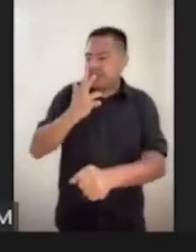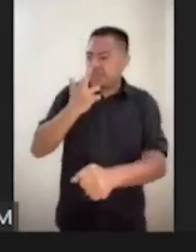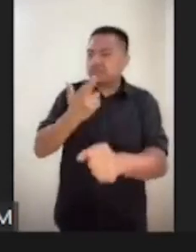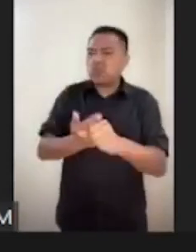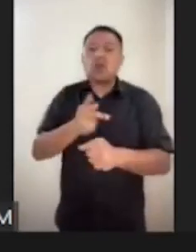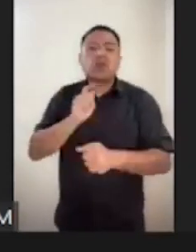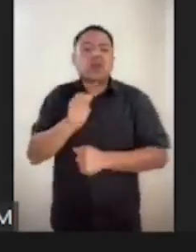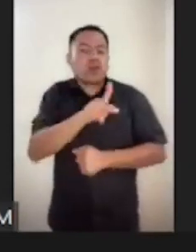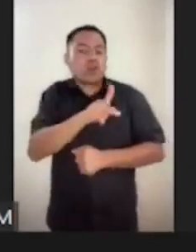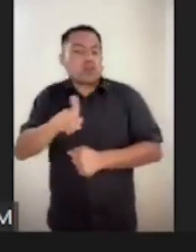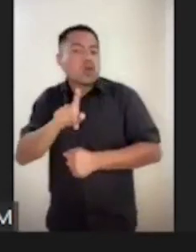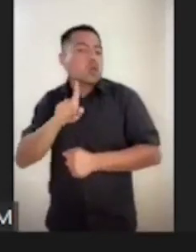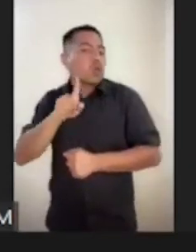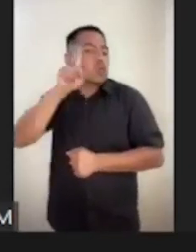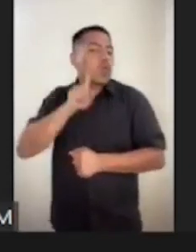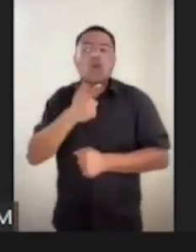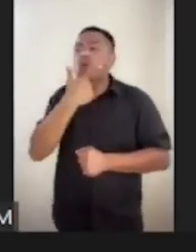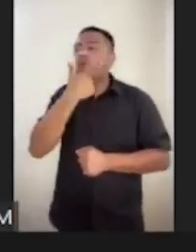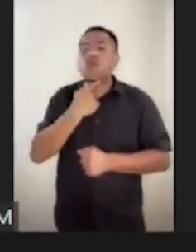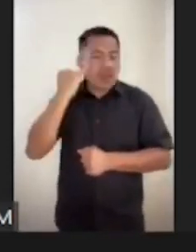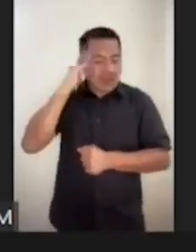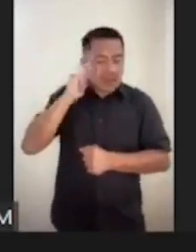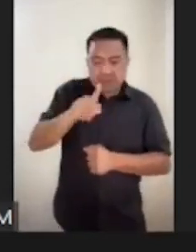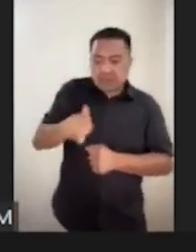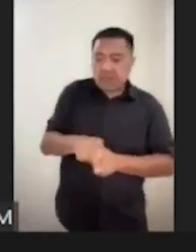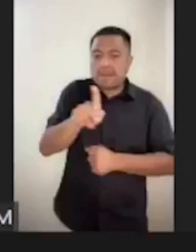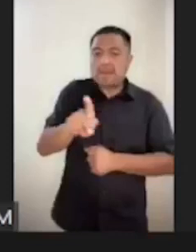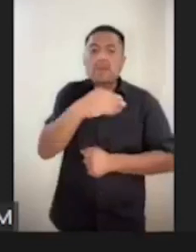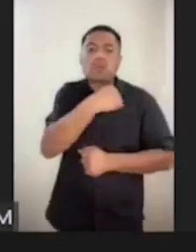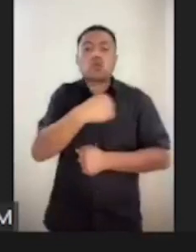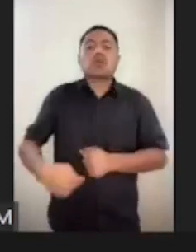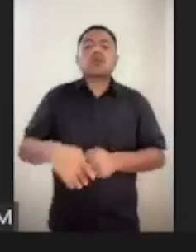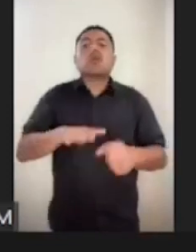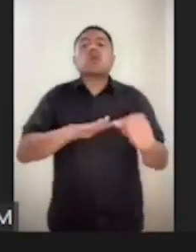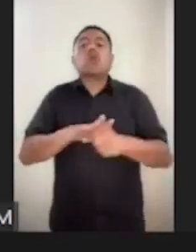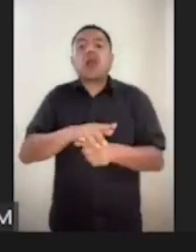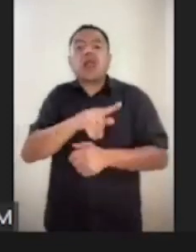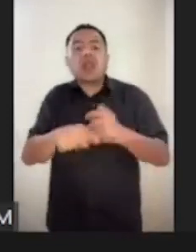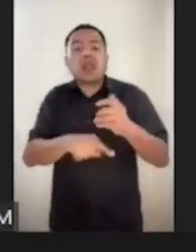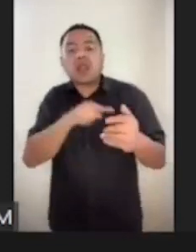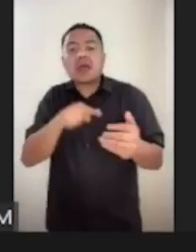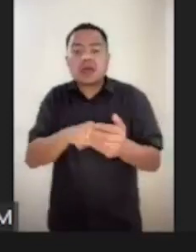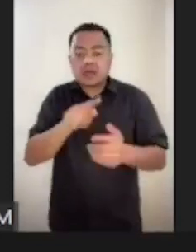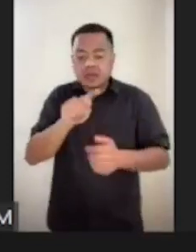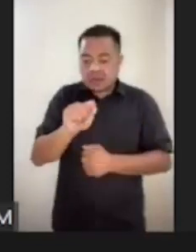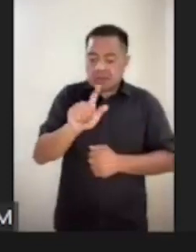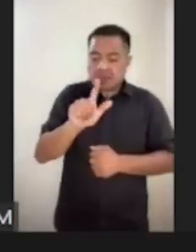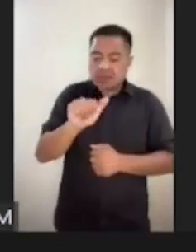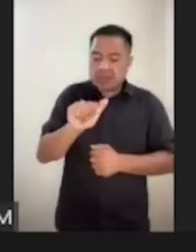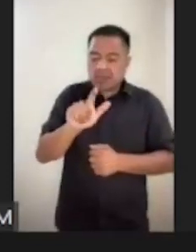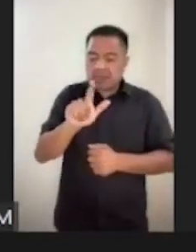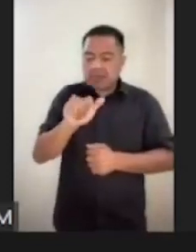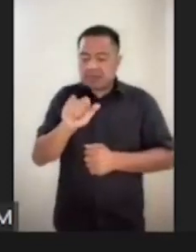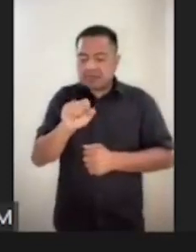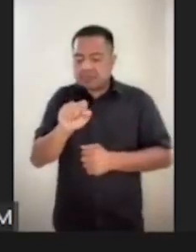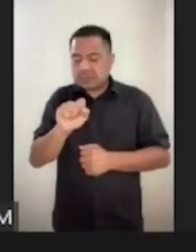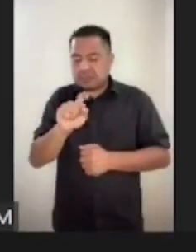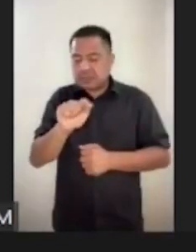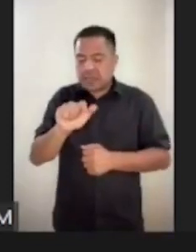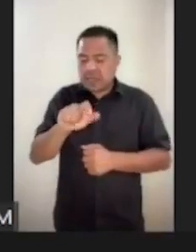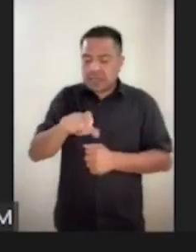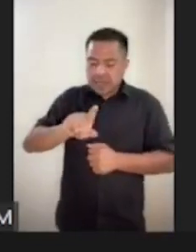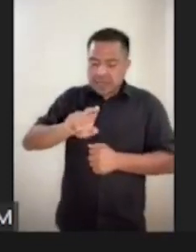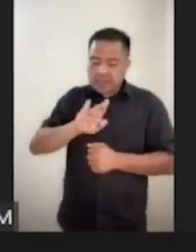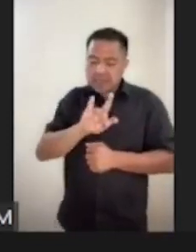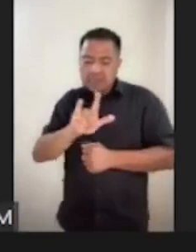son mujeres y hombres indígenas del municipio de Tlalistaquilla de Maldonado, municipio